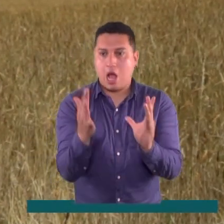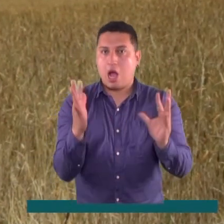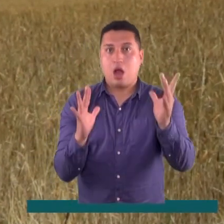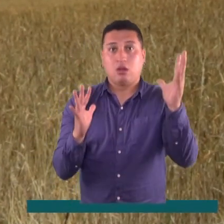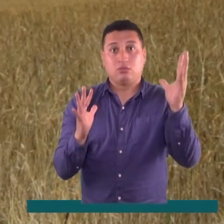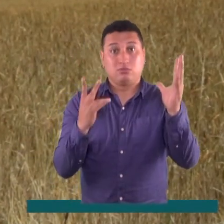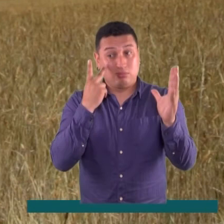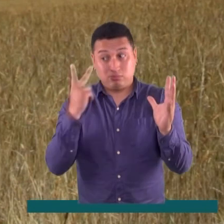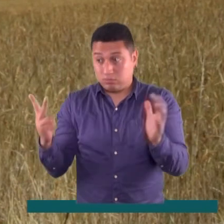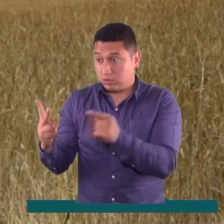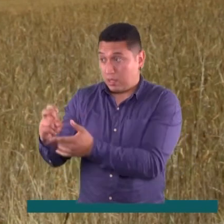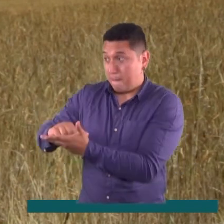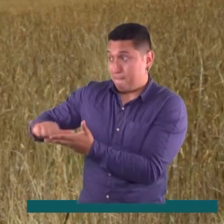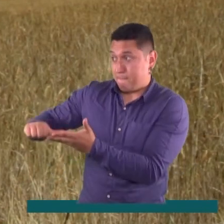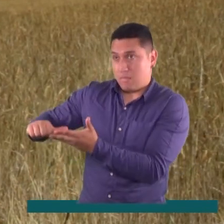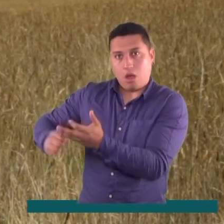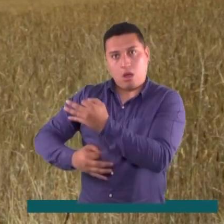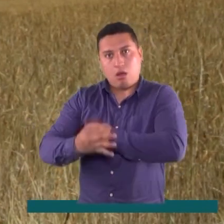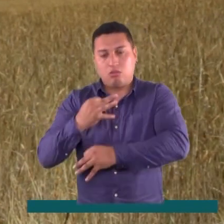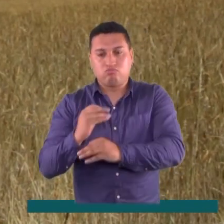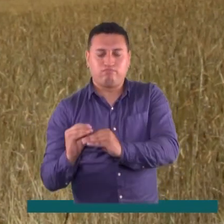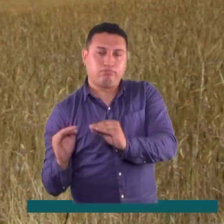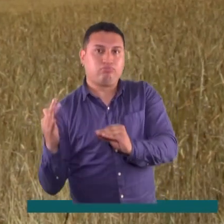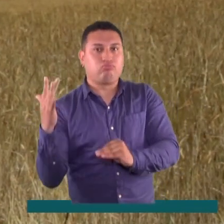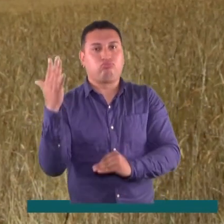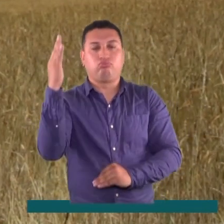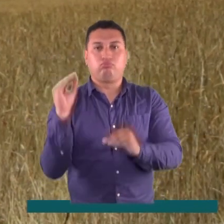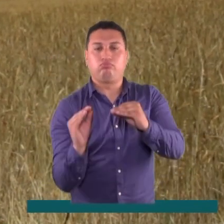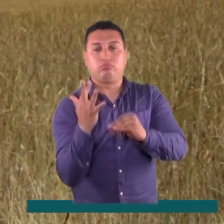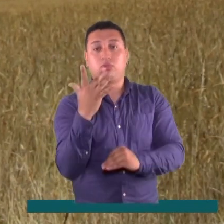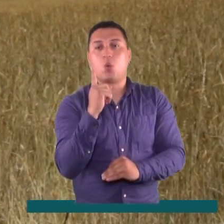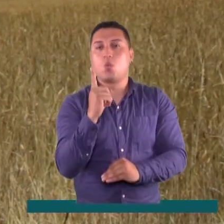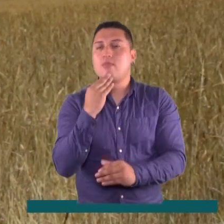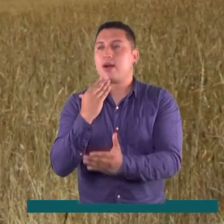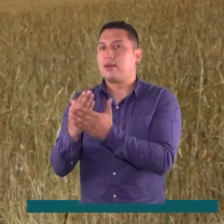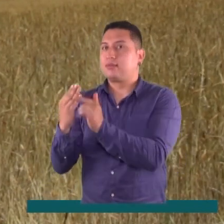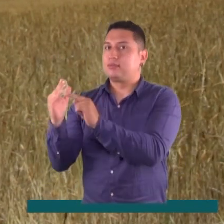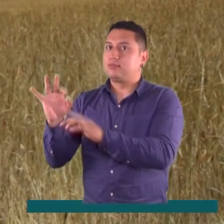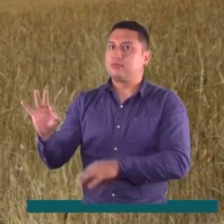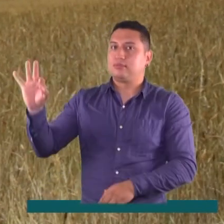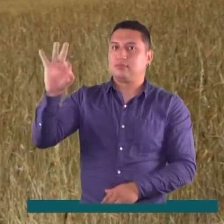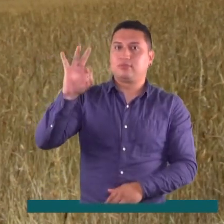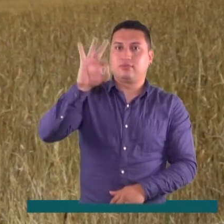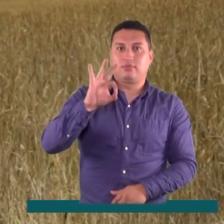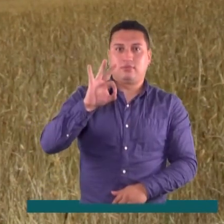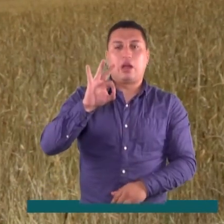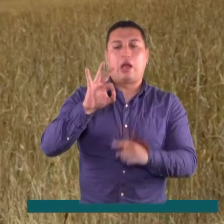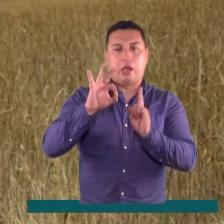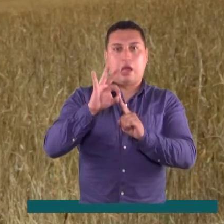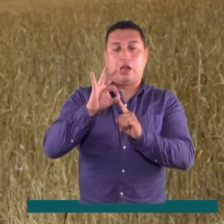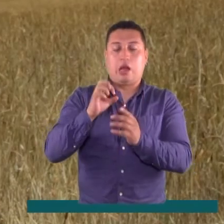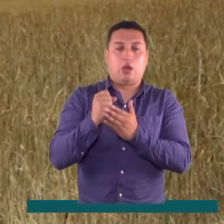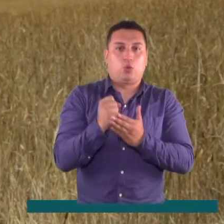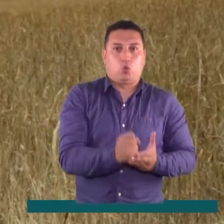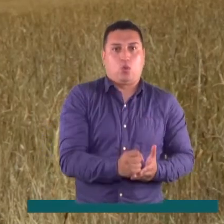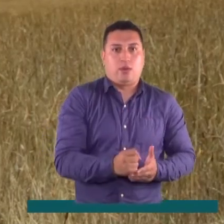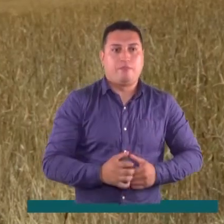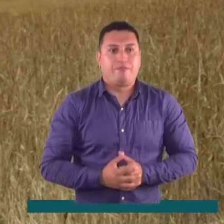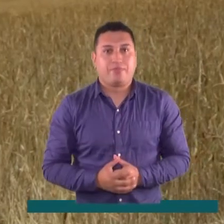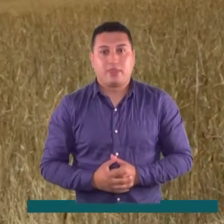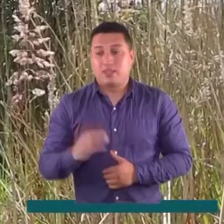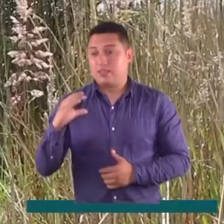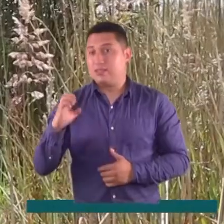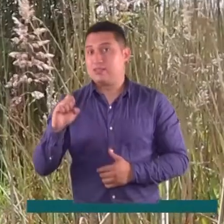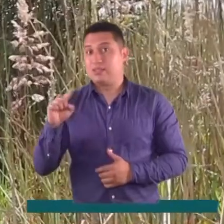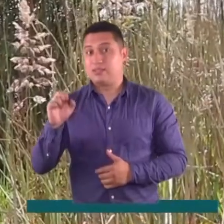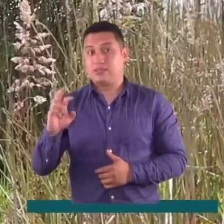en el suelo, para que las plantas nativas o este tipo de cosas dejen, no permitan que el sol destruya la